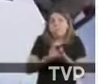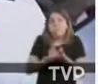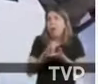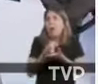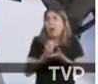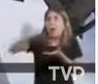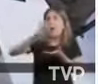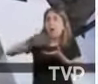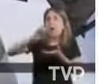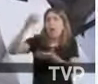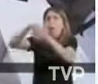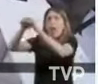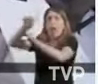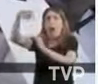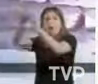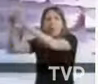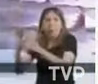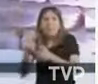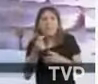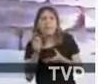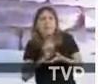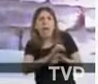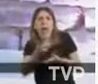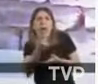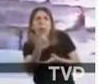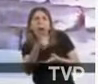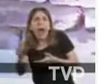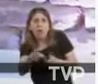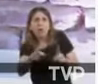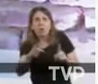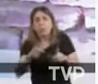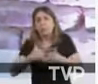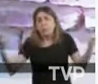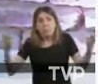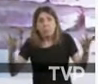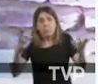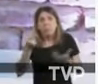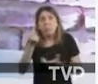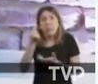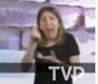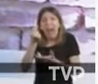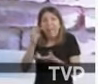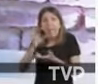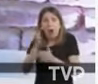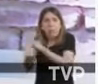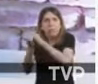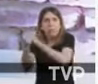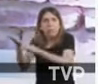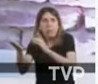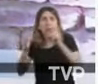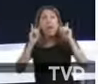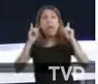que se usó para sostener una inmensa fuga de capitales, y hoy la responsabilidad de afrontar el intento